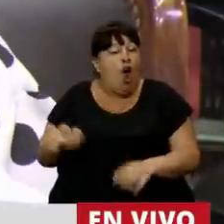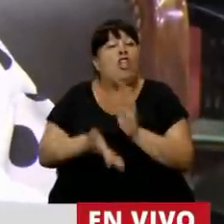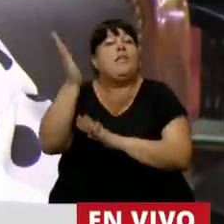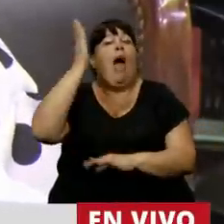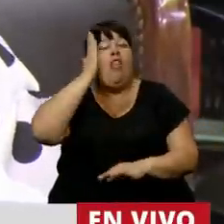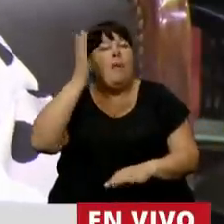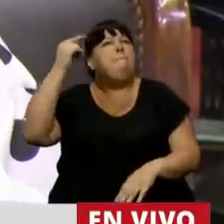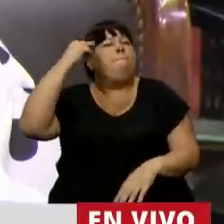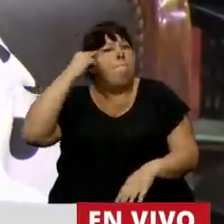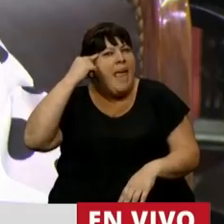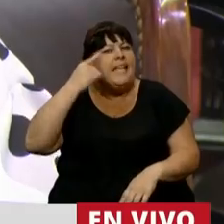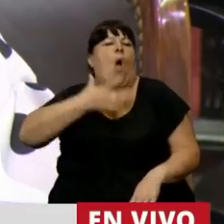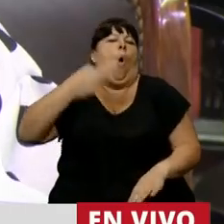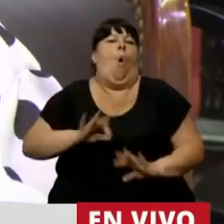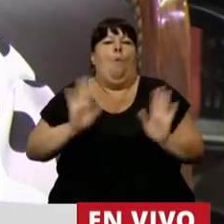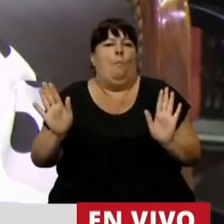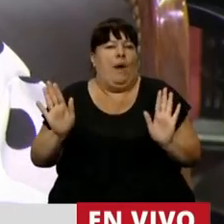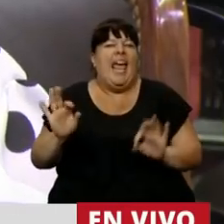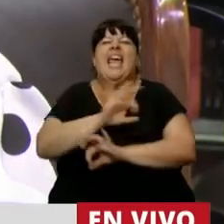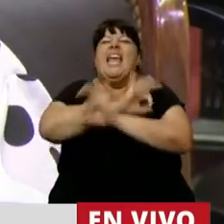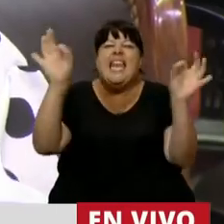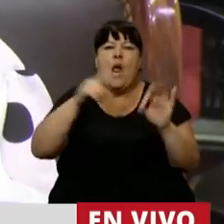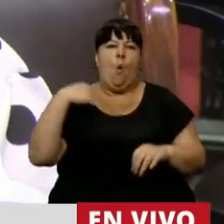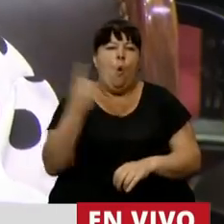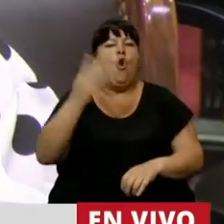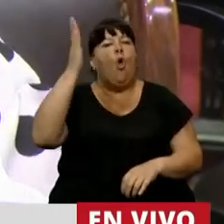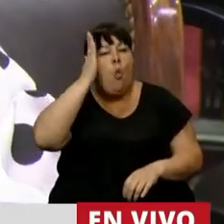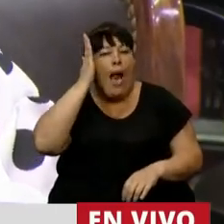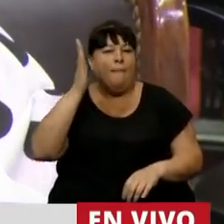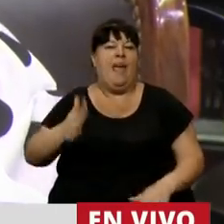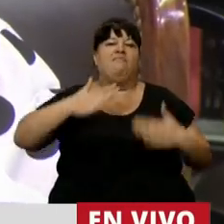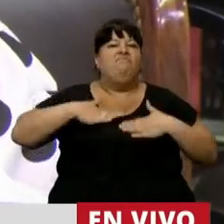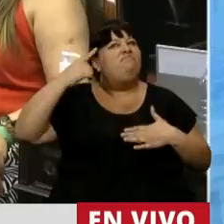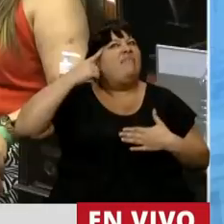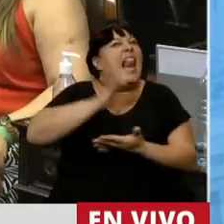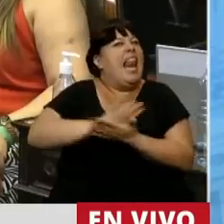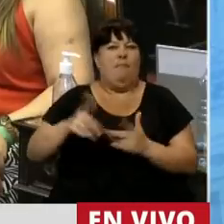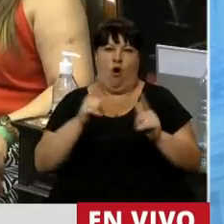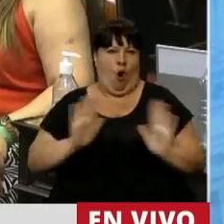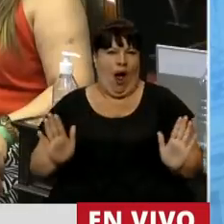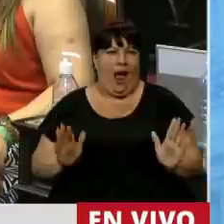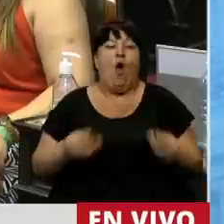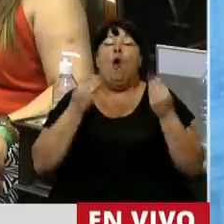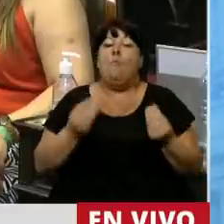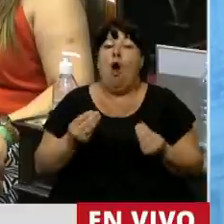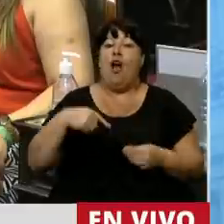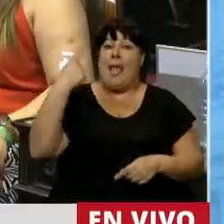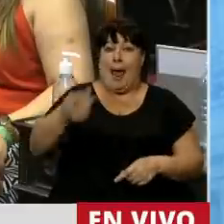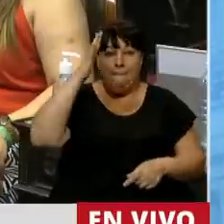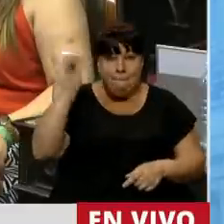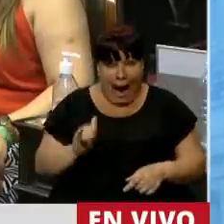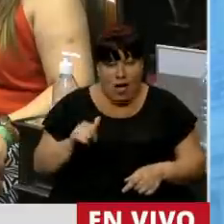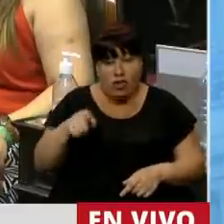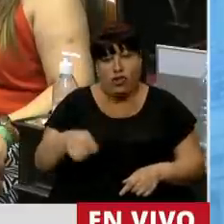a dormir pensando que cumplieron. Ninguno nos vamos a dormir con la conciencia tranquila, porque en marzo,